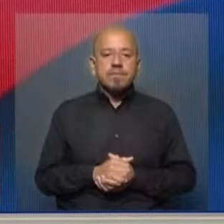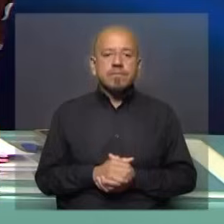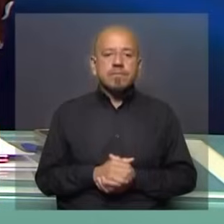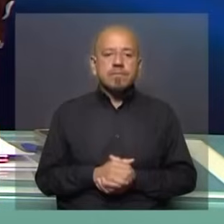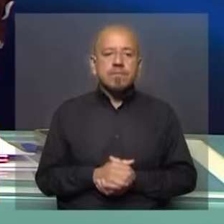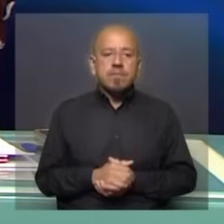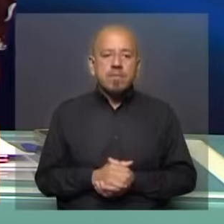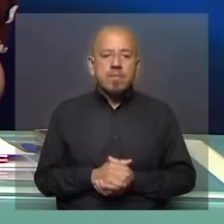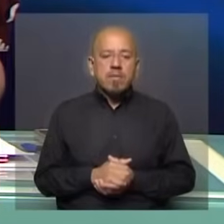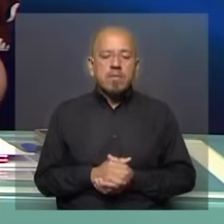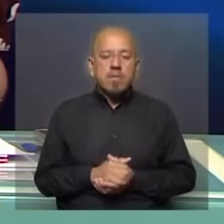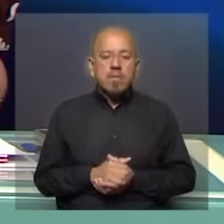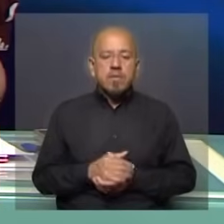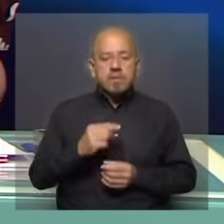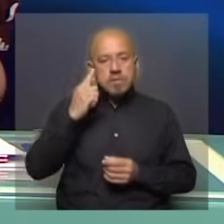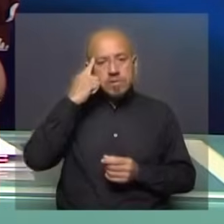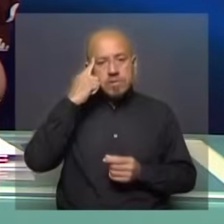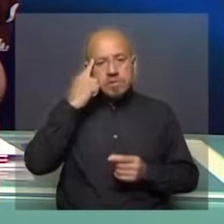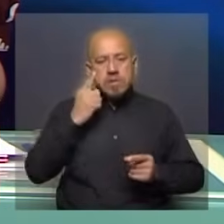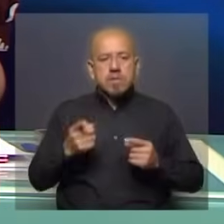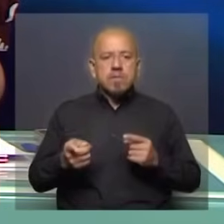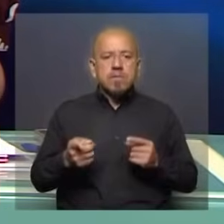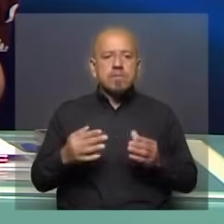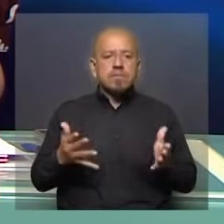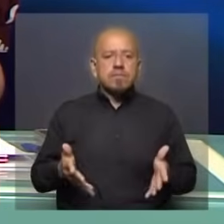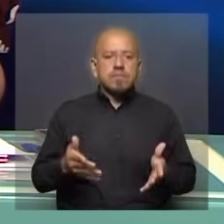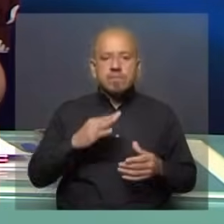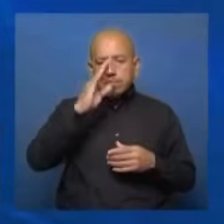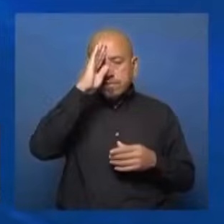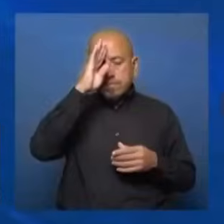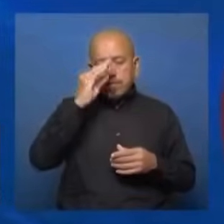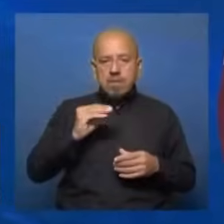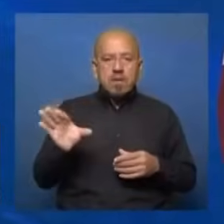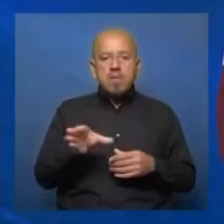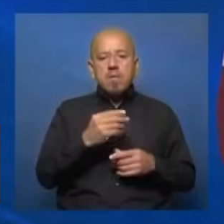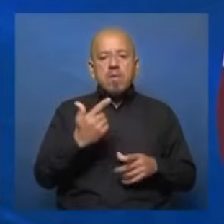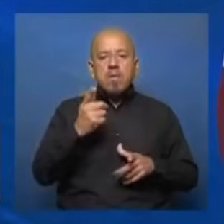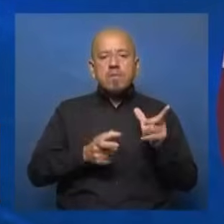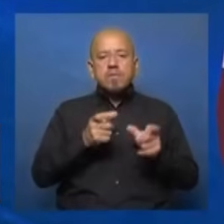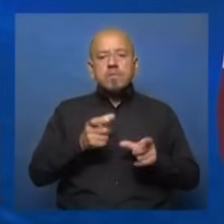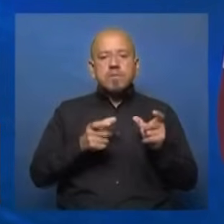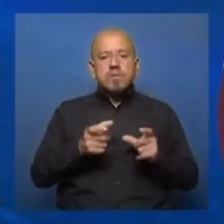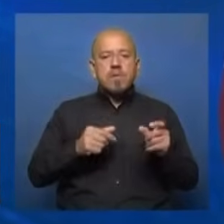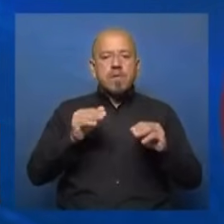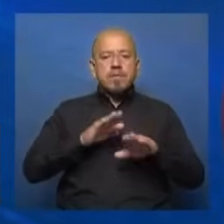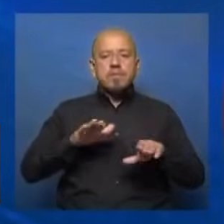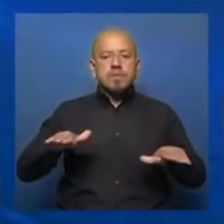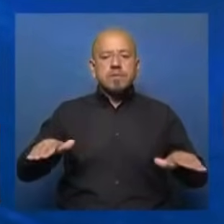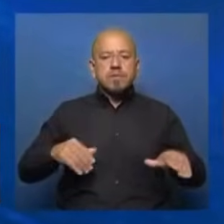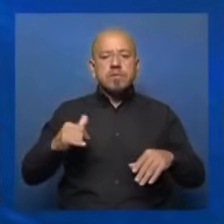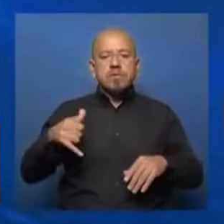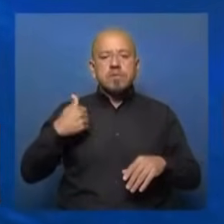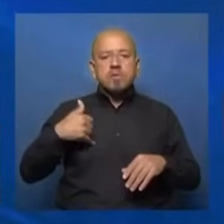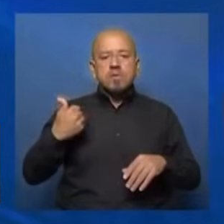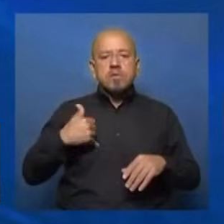José, pensando en esto de aprender de todo el mundo, ¿no? Tanto hablamos de los niños, de los jóvenes, hace un rato hablábamos